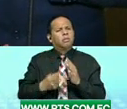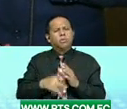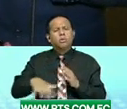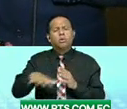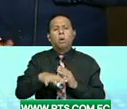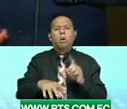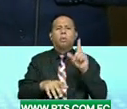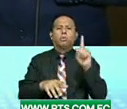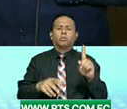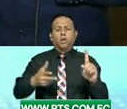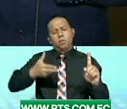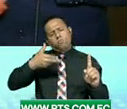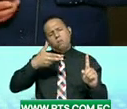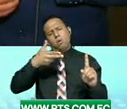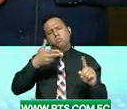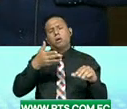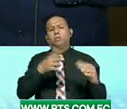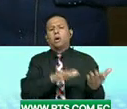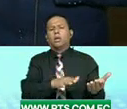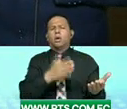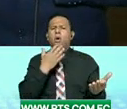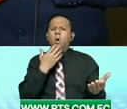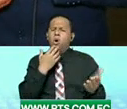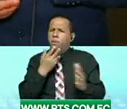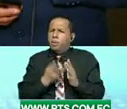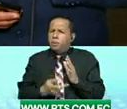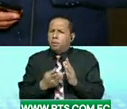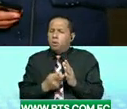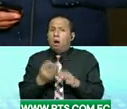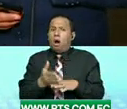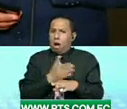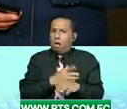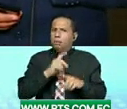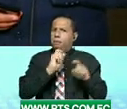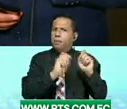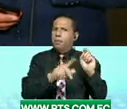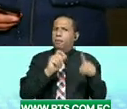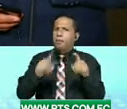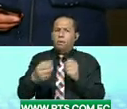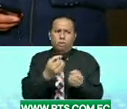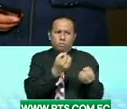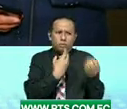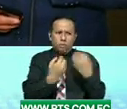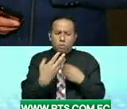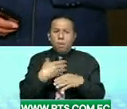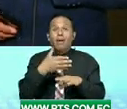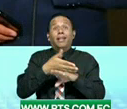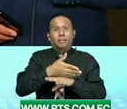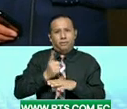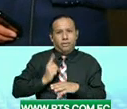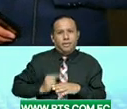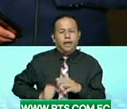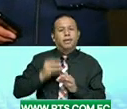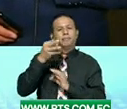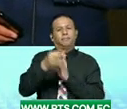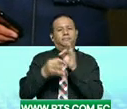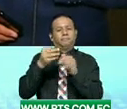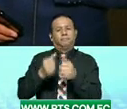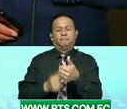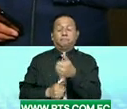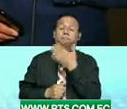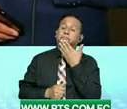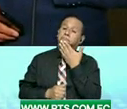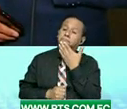disparos. ¿En qué circunstancias? Porque ya hemos recabado varias versiones de parte de moradores, se lo presentaremos más adelante. Correcto, más